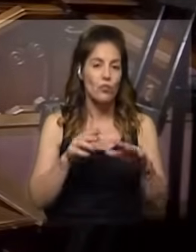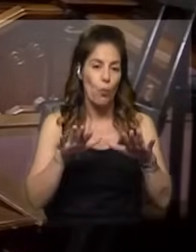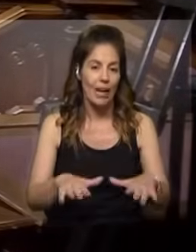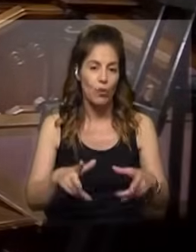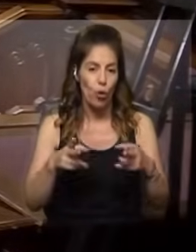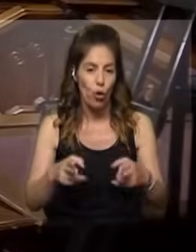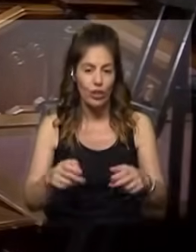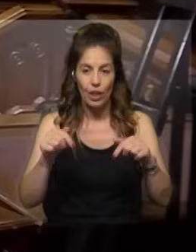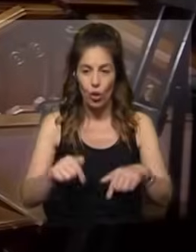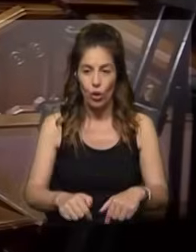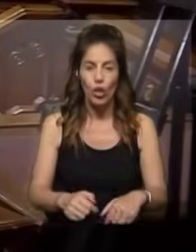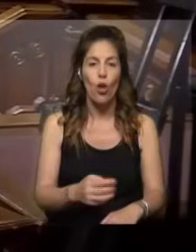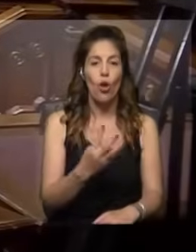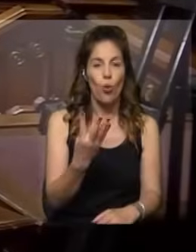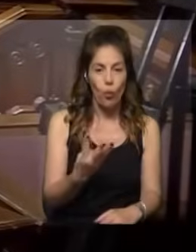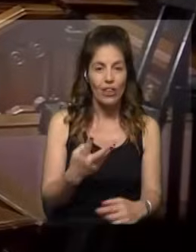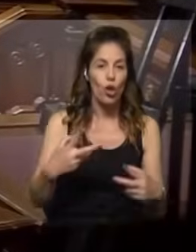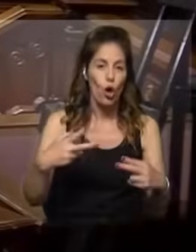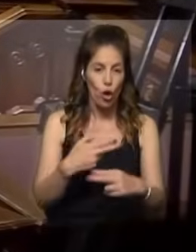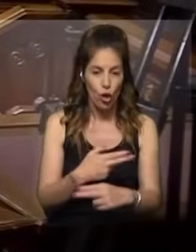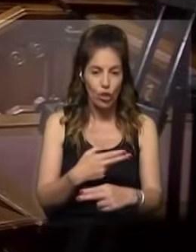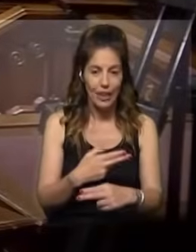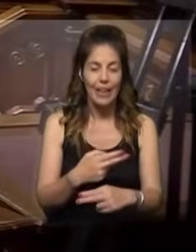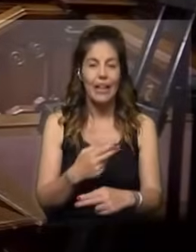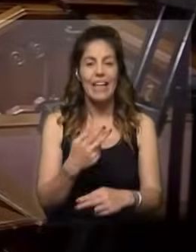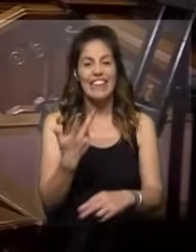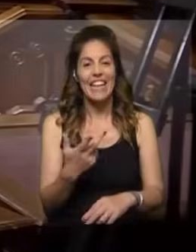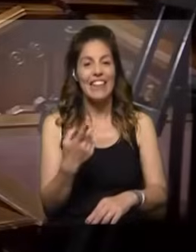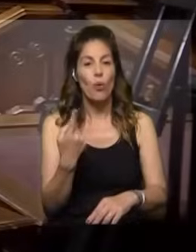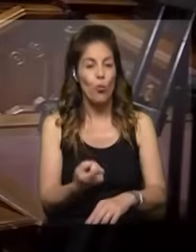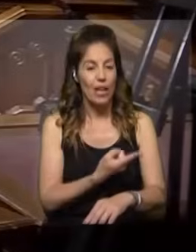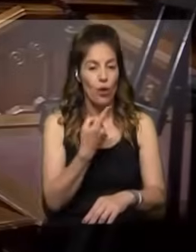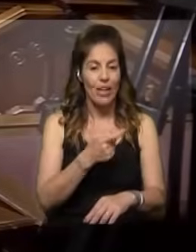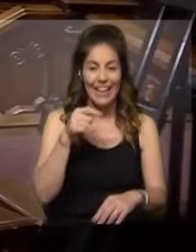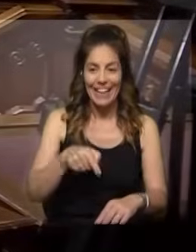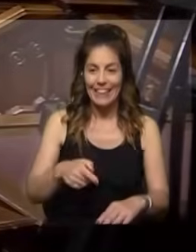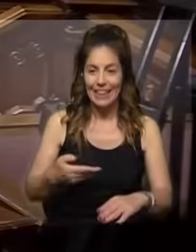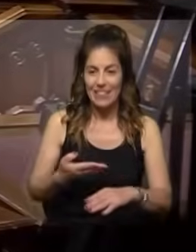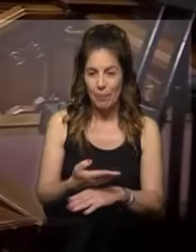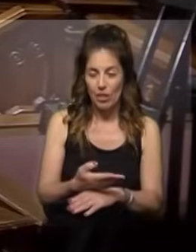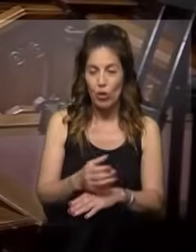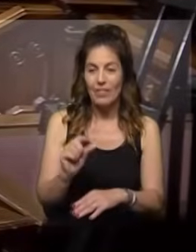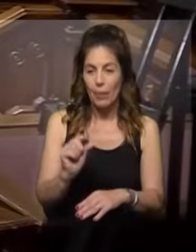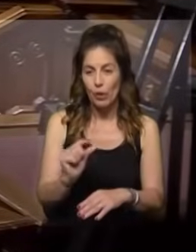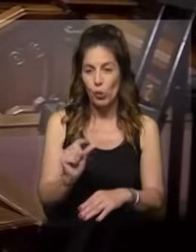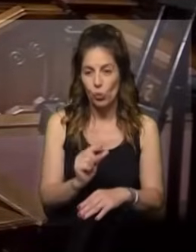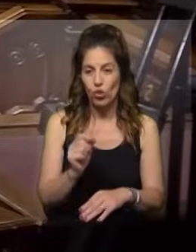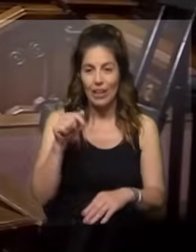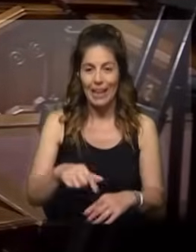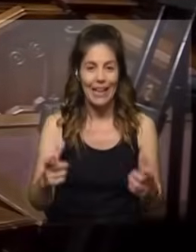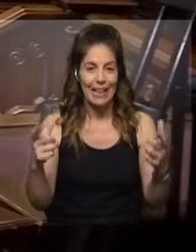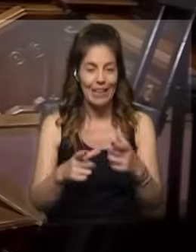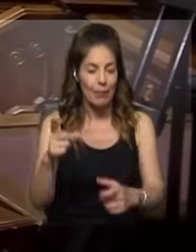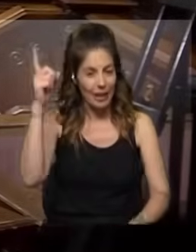la jornada de hoy es el cuarto cuarto intermedio fueron tres de una hora y este que se pidió Hace algunos minutos por los legisladores aquí en la cámara de